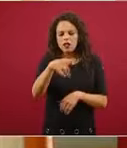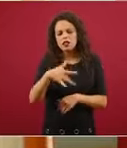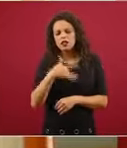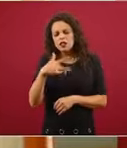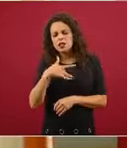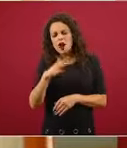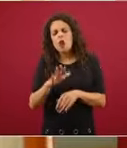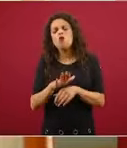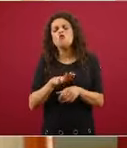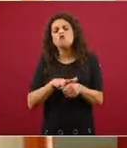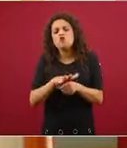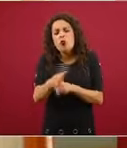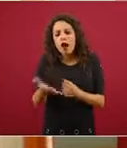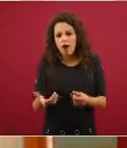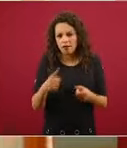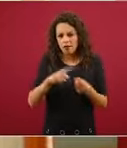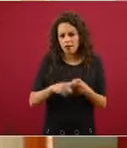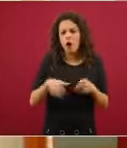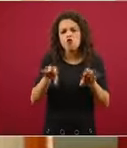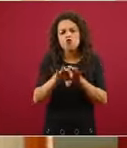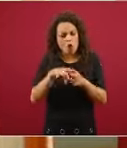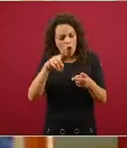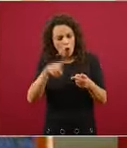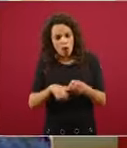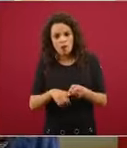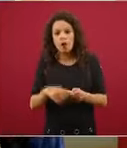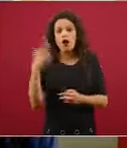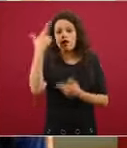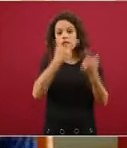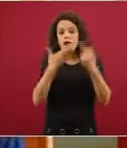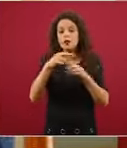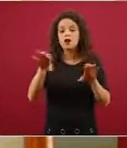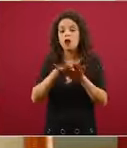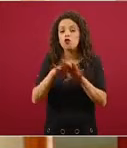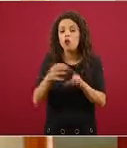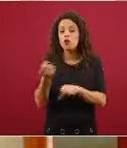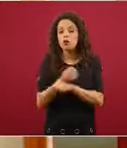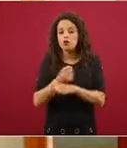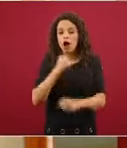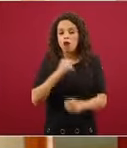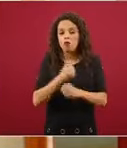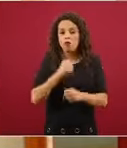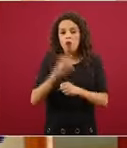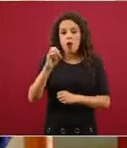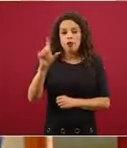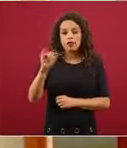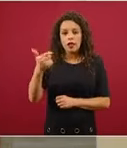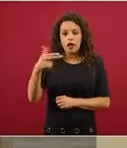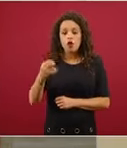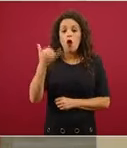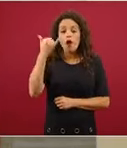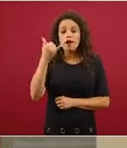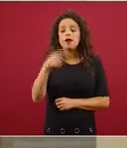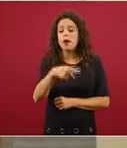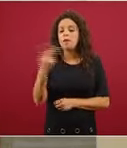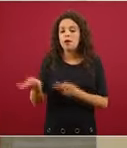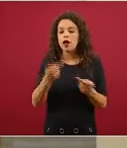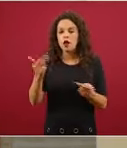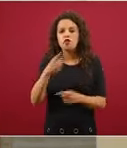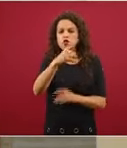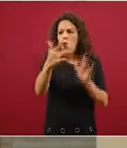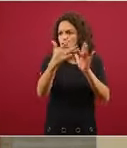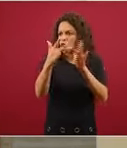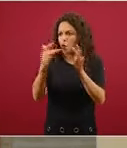esté presentando, revisando la saturación de oxígeno y preguntando por contactos externos a su casa.